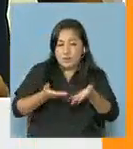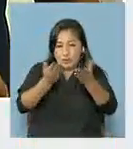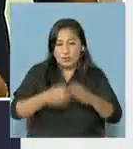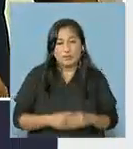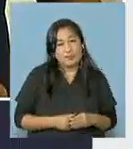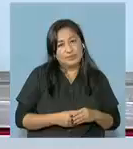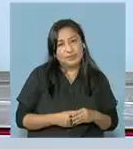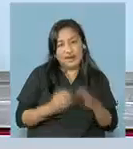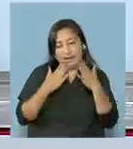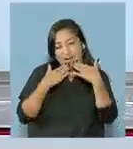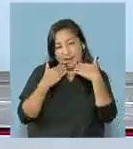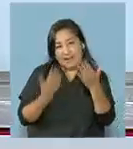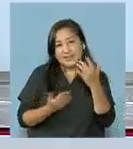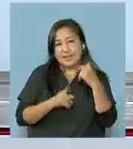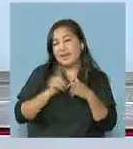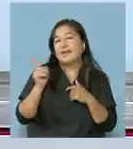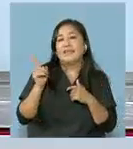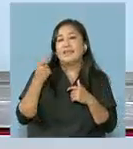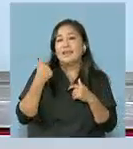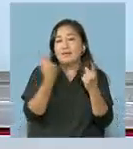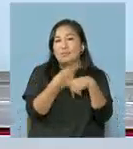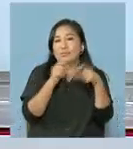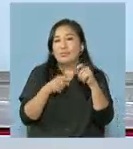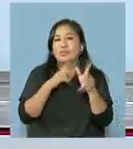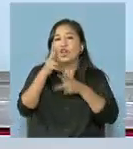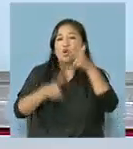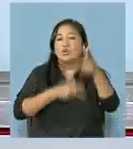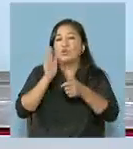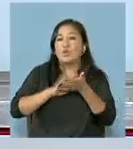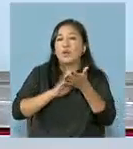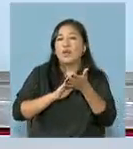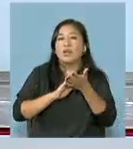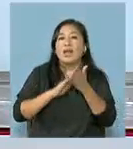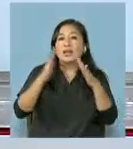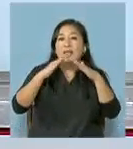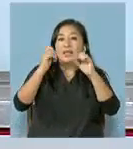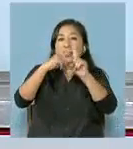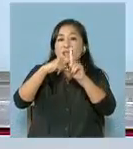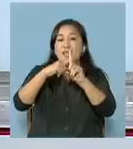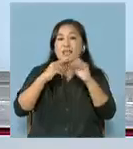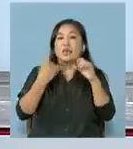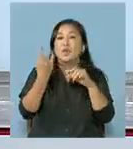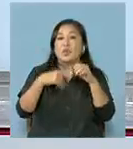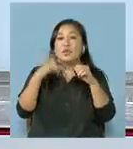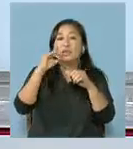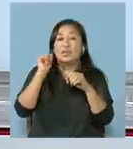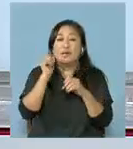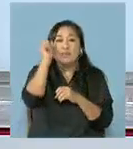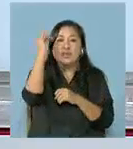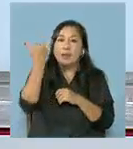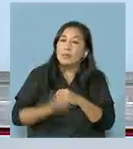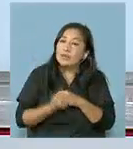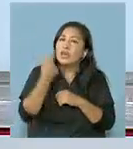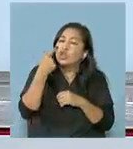ustedes. Gracias, Jorge, y sin lugar a dudas, los detalles que brindó de esta obra de Uquía es increíble y está muy buena la idea